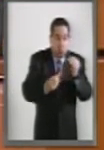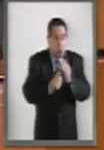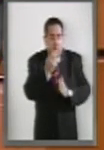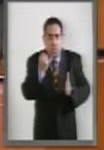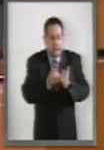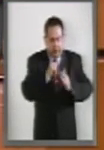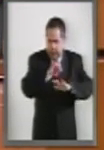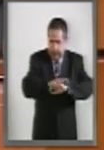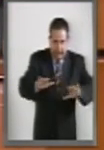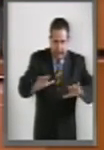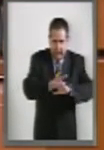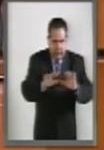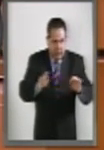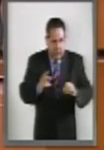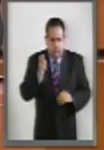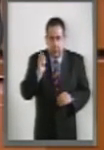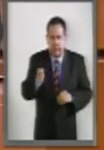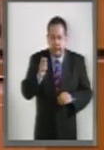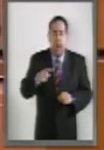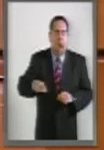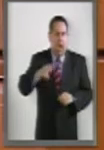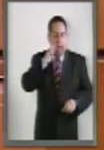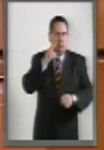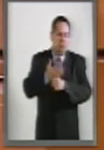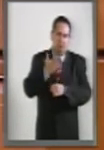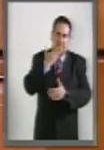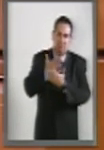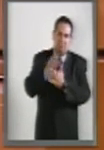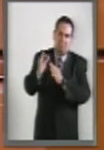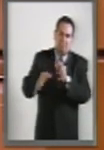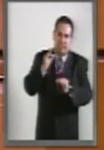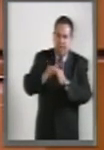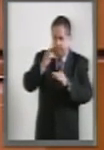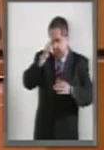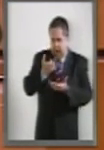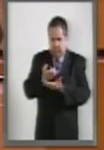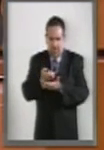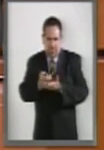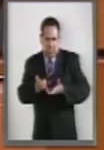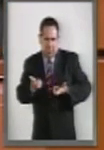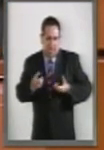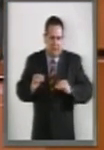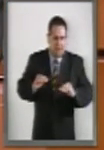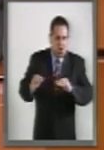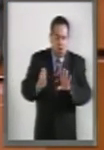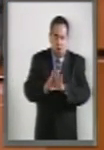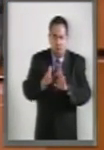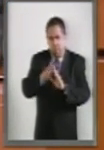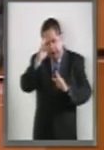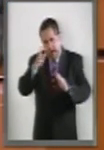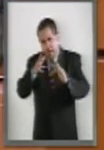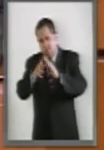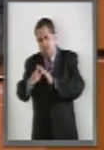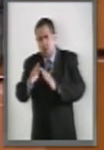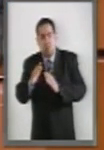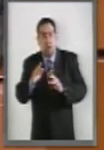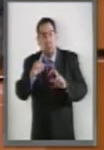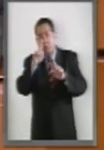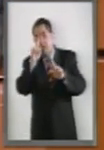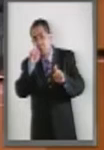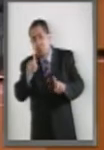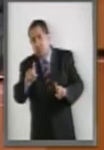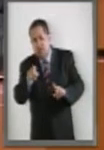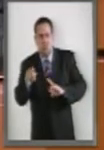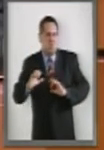impuestos, refleja responsabilidad en el manejo de las finanzas públicas y previsión ante el incierto